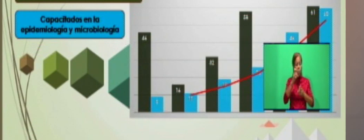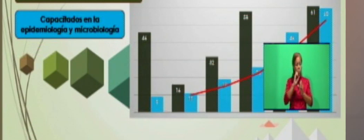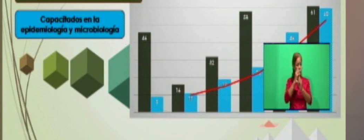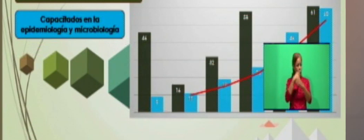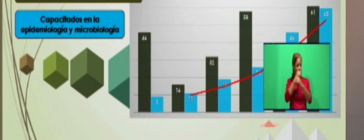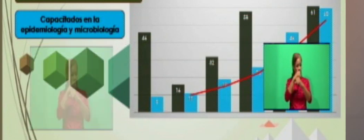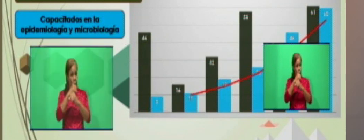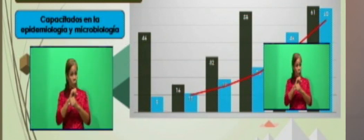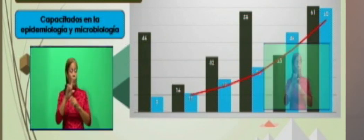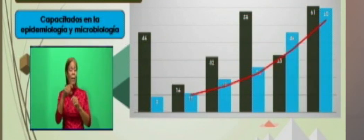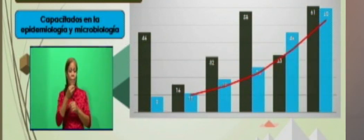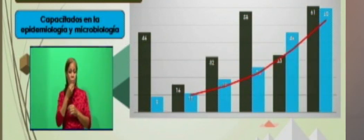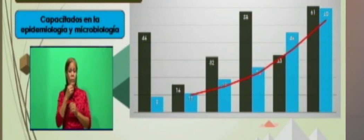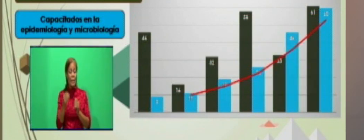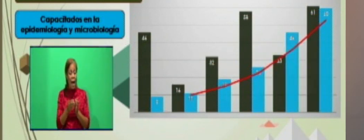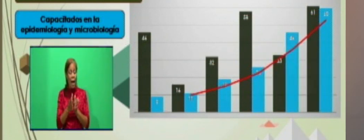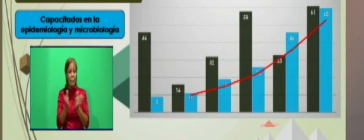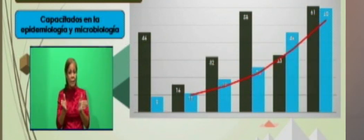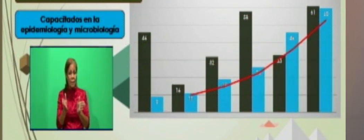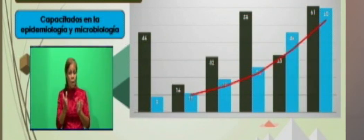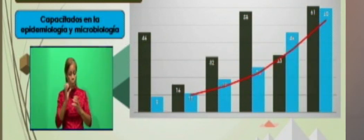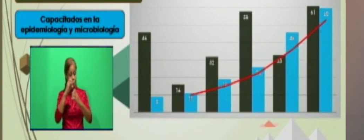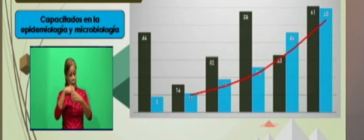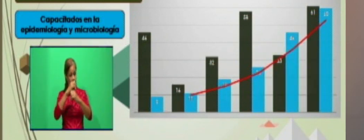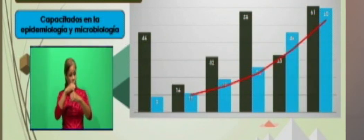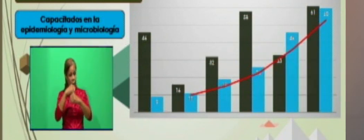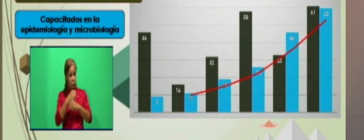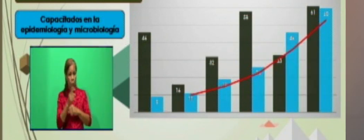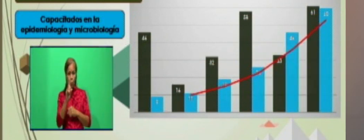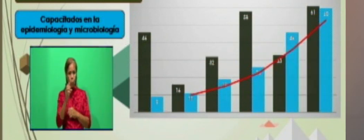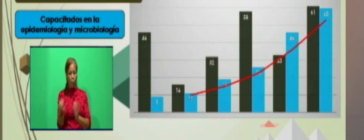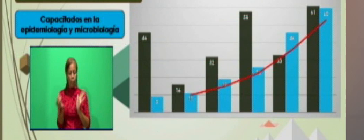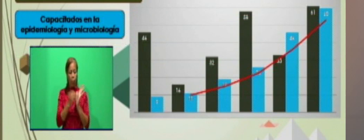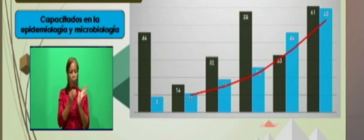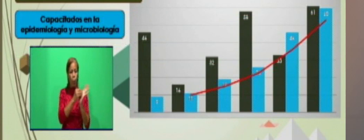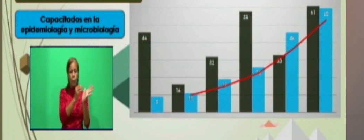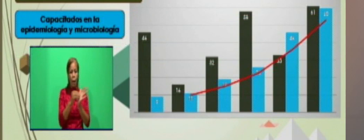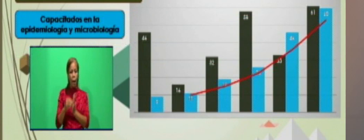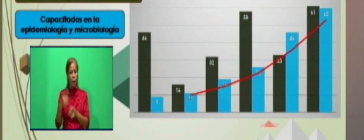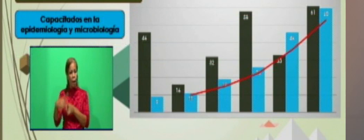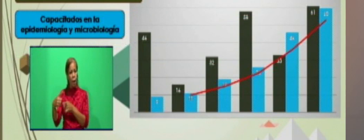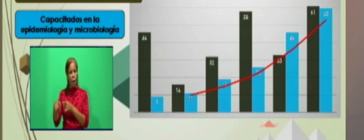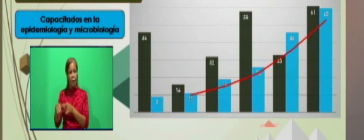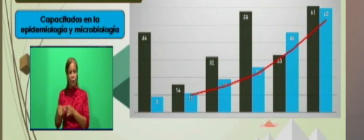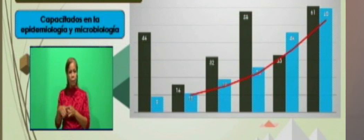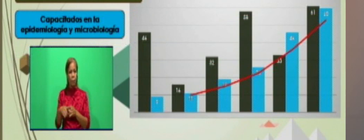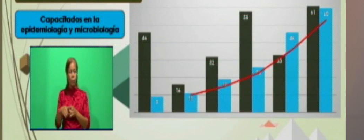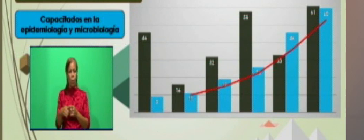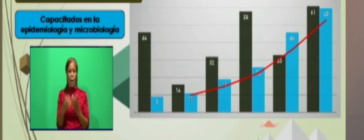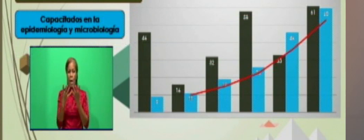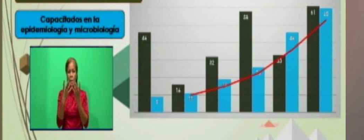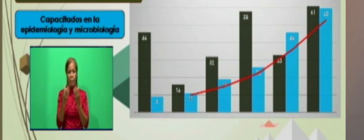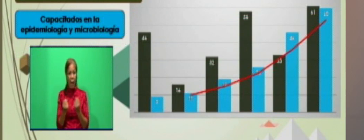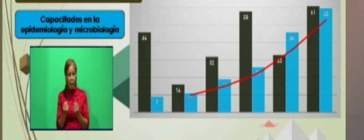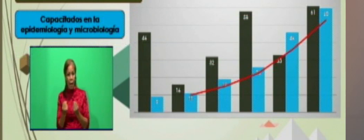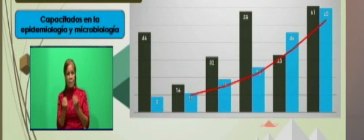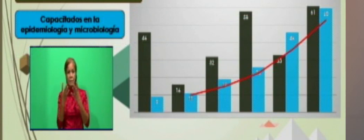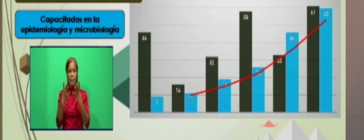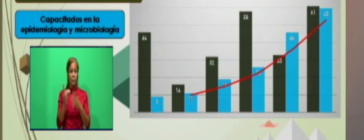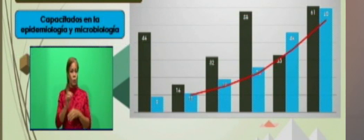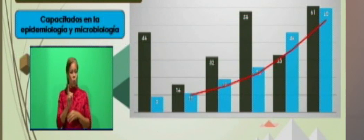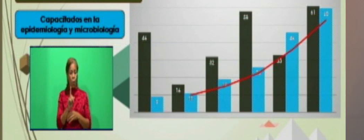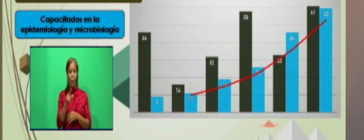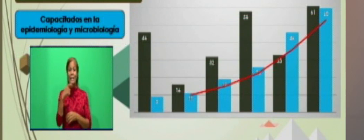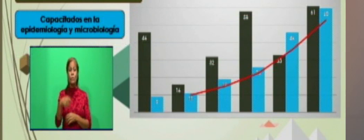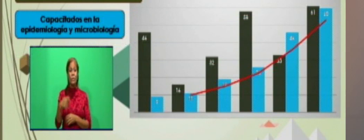abrir un laboratorio de biología celular y molecular, no es montar cuatro equipos allí y enciende y apaga. No, no, eso hay que entender